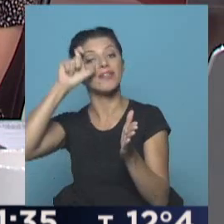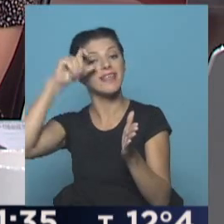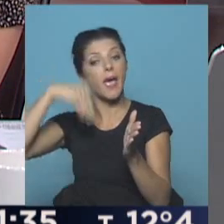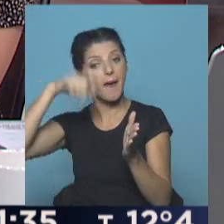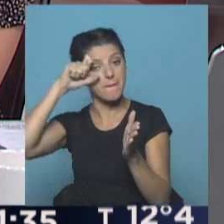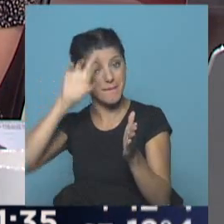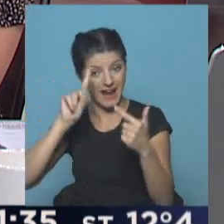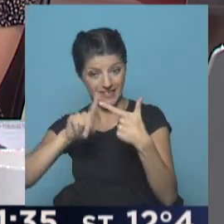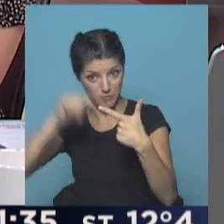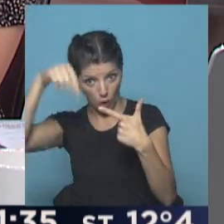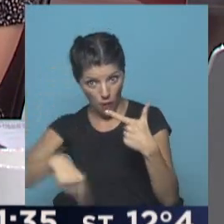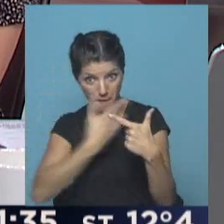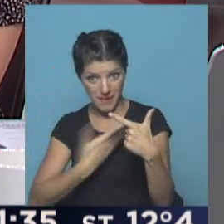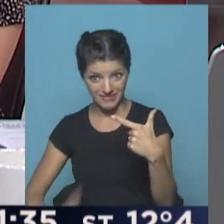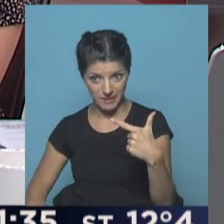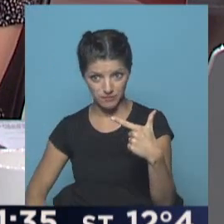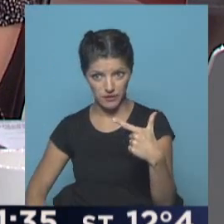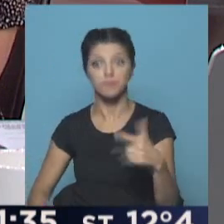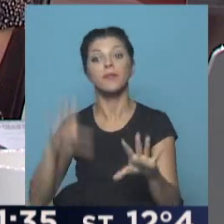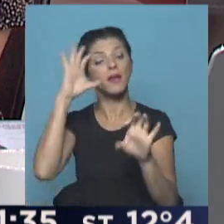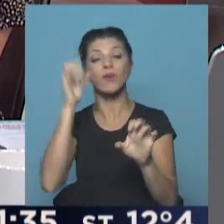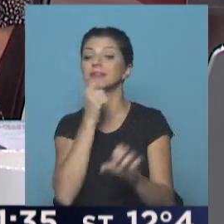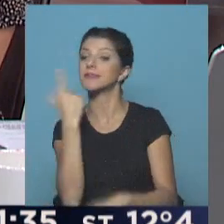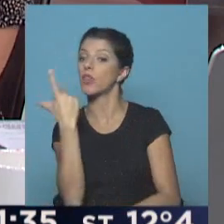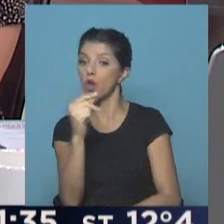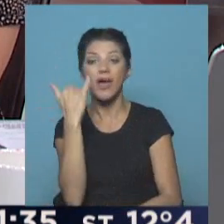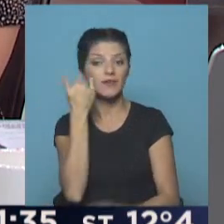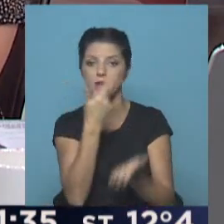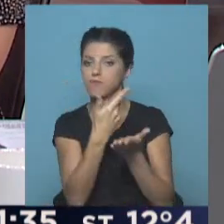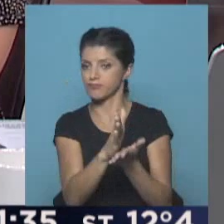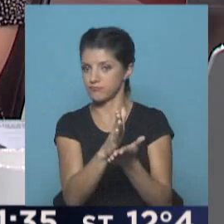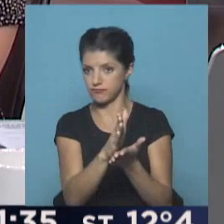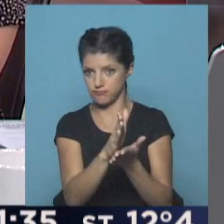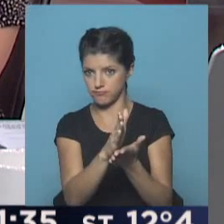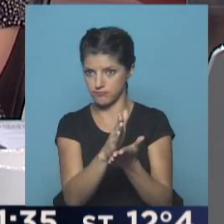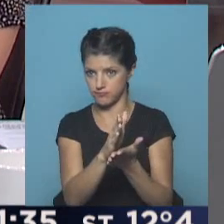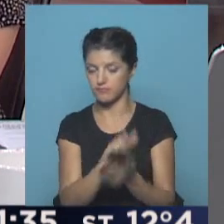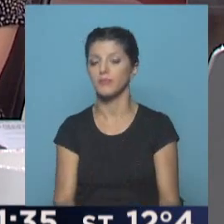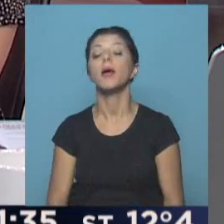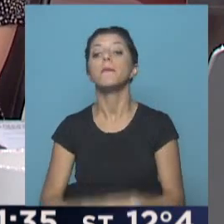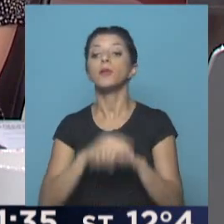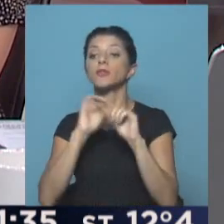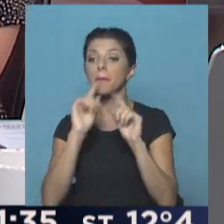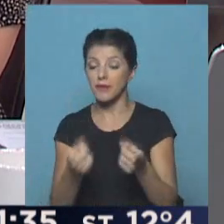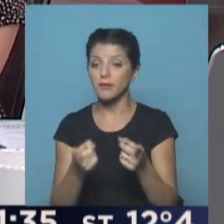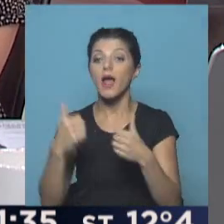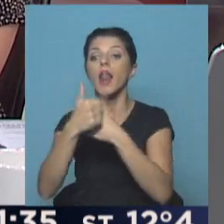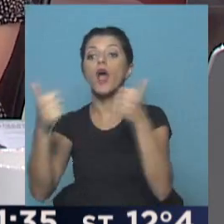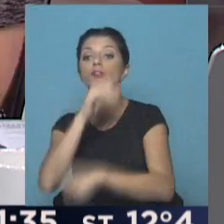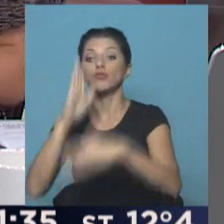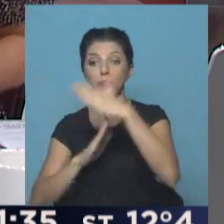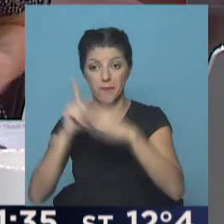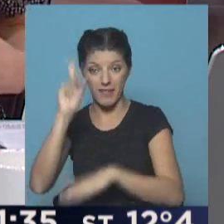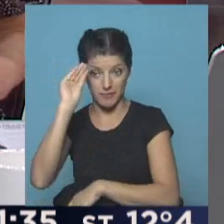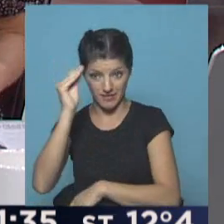es el presidente brasileño. Recordemos que un fallo negativo podría sacarlo ya de sus funciones actuales a Temer. Y por otro lado, que la Corte Suprema de ese país